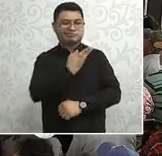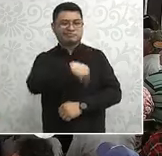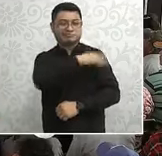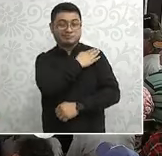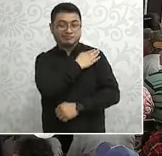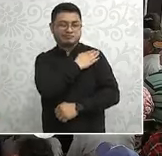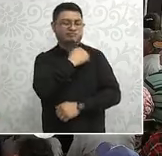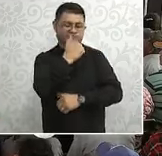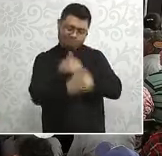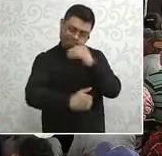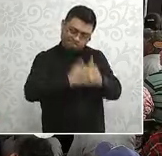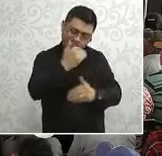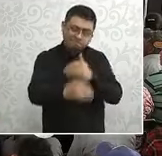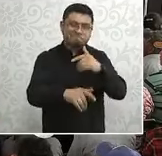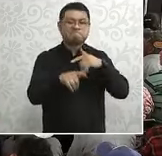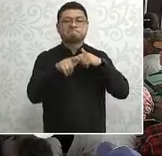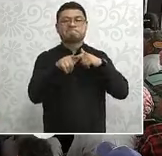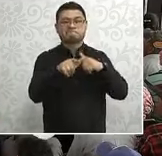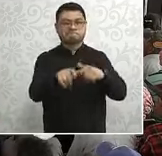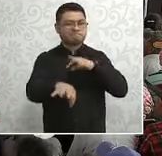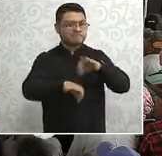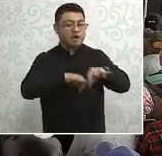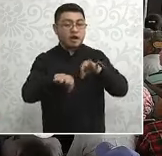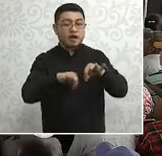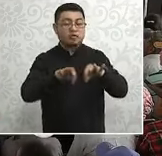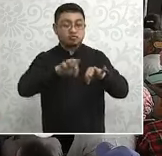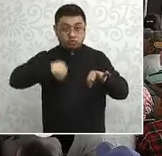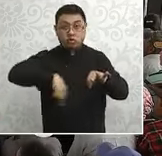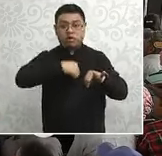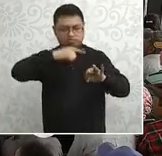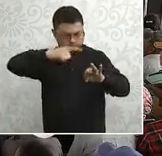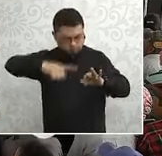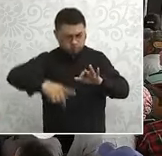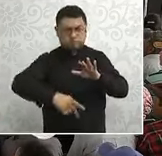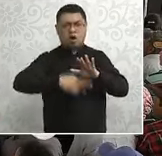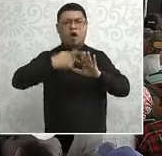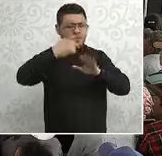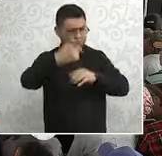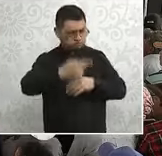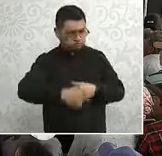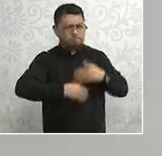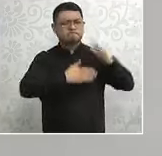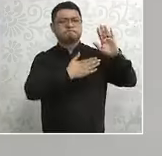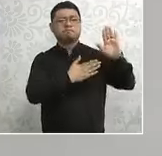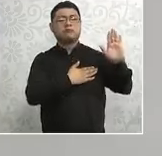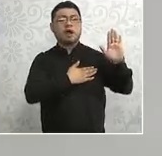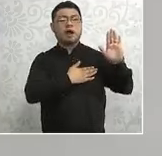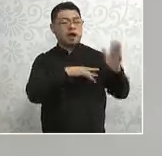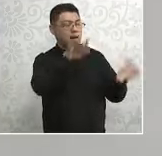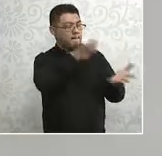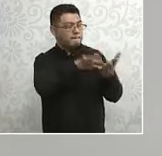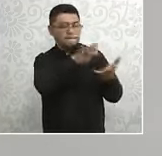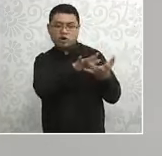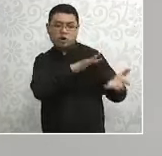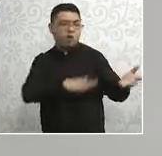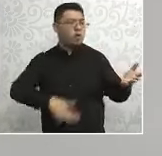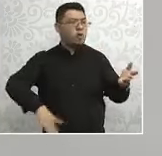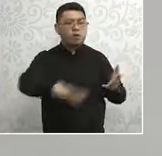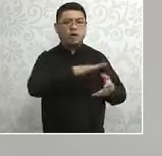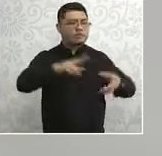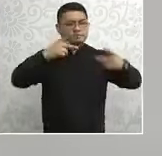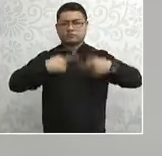venimos aquí a reiterar nuestro compromiso de seguir sirviendo al pueblo y asegurarles que los